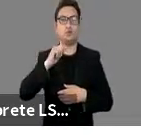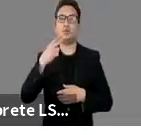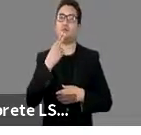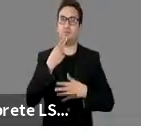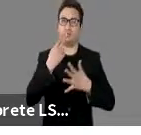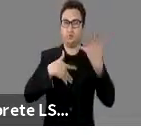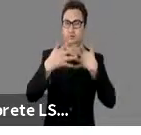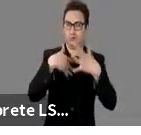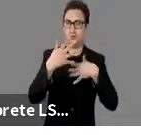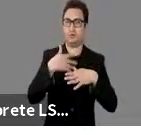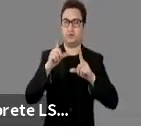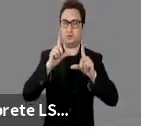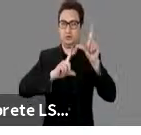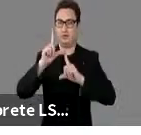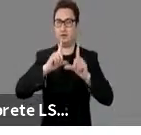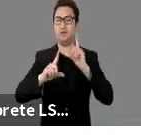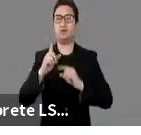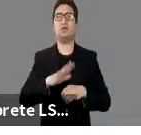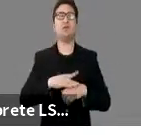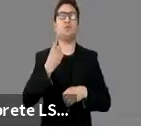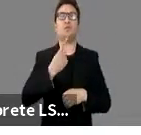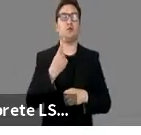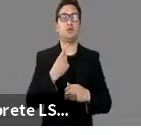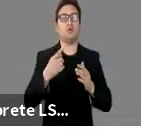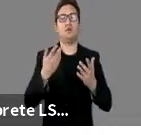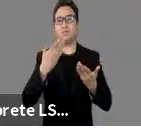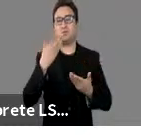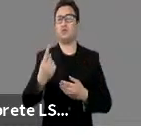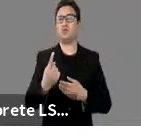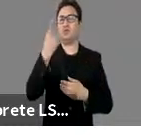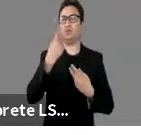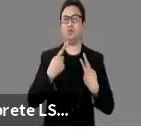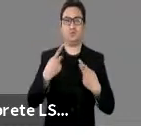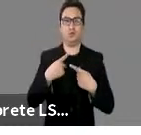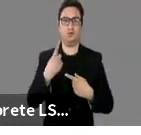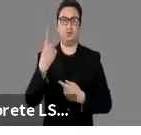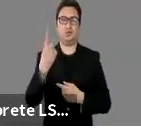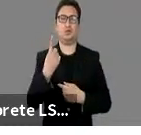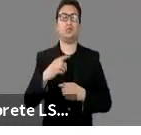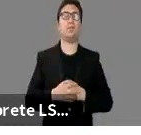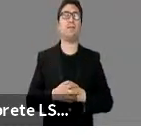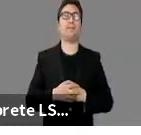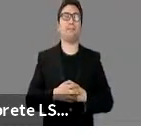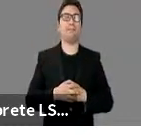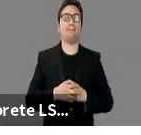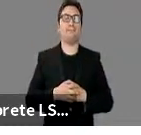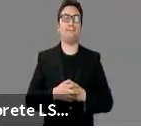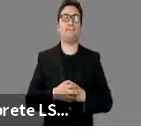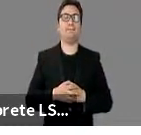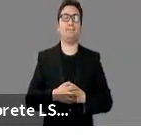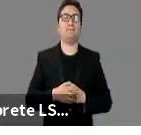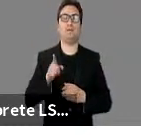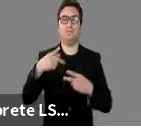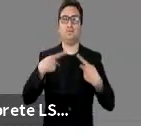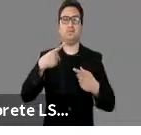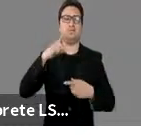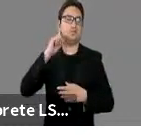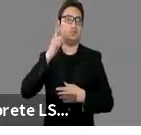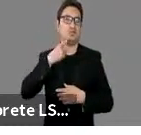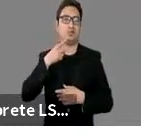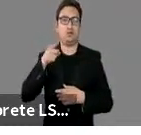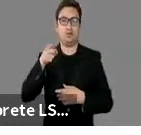mexicanas. ¿Por qué se conjuga en este caso? Llegó una persona persona sorda,